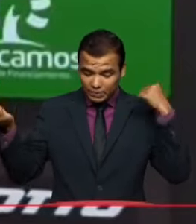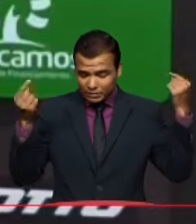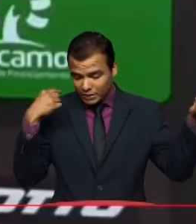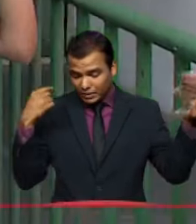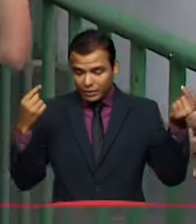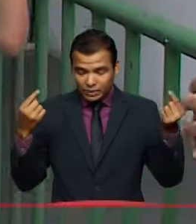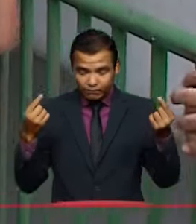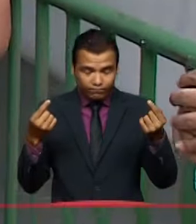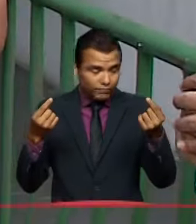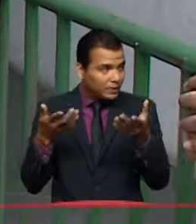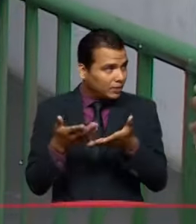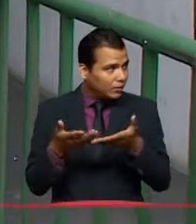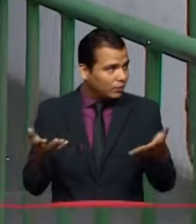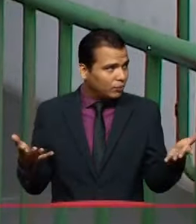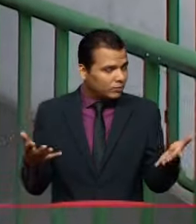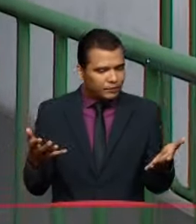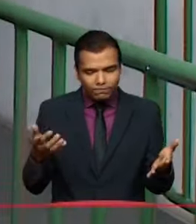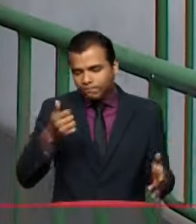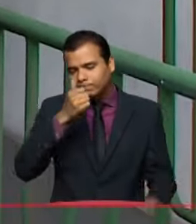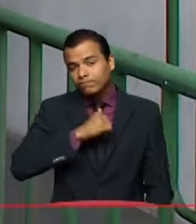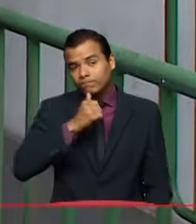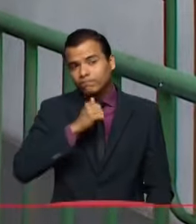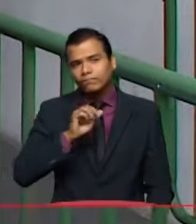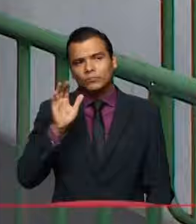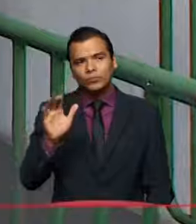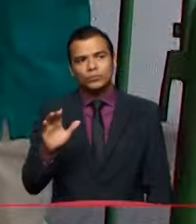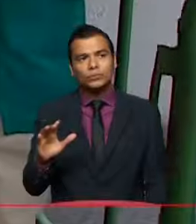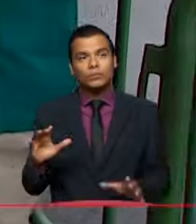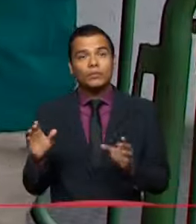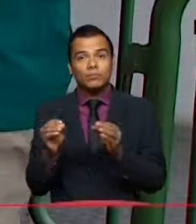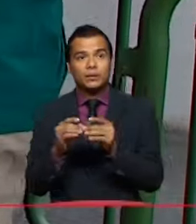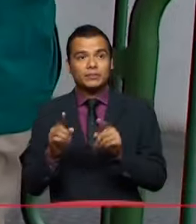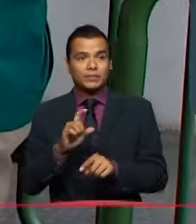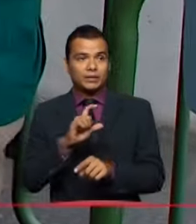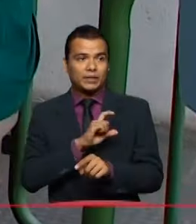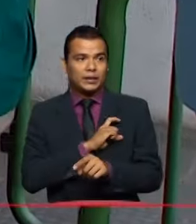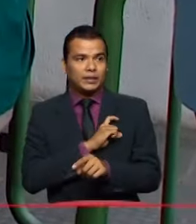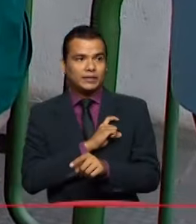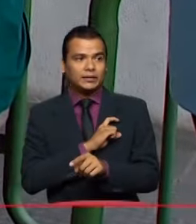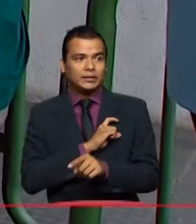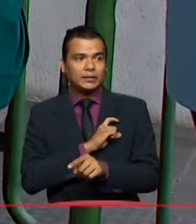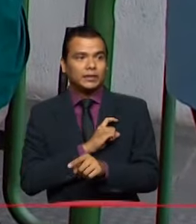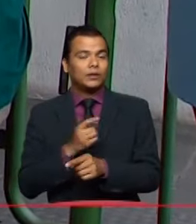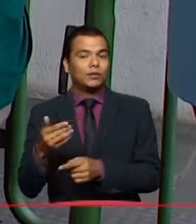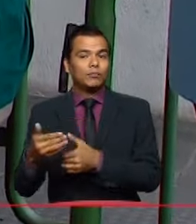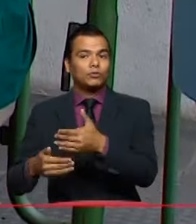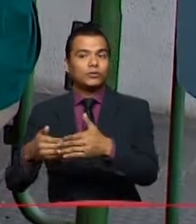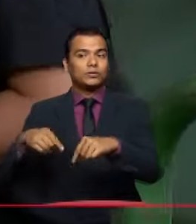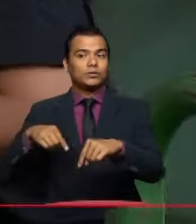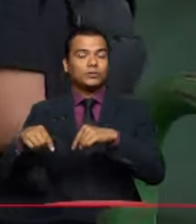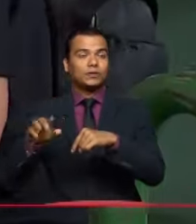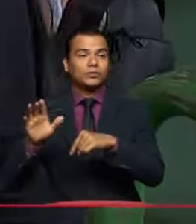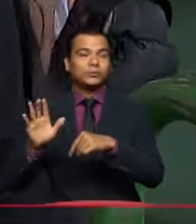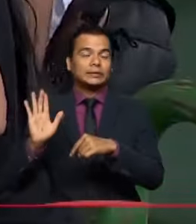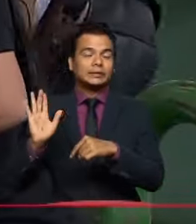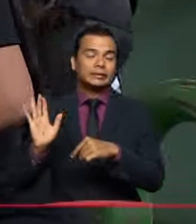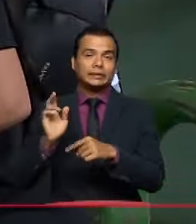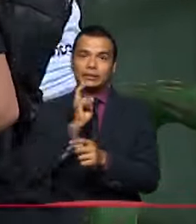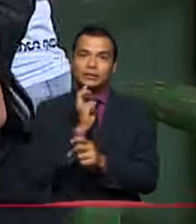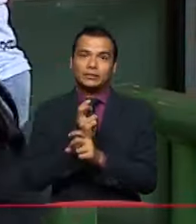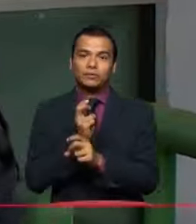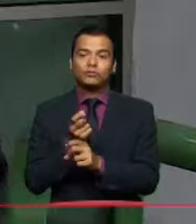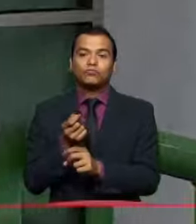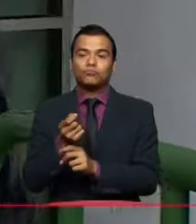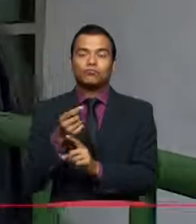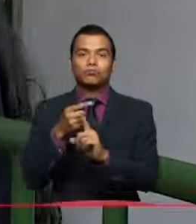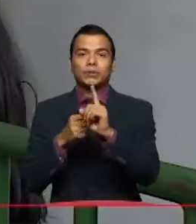lo que digan. Y el partido que se juega el club por fuera del terreno de juego también es importante. En abril será la asamblea más decisiva